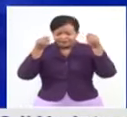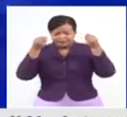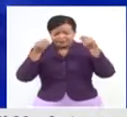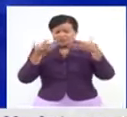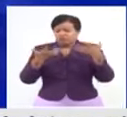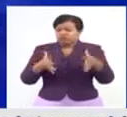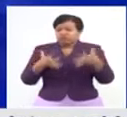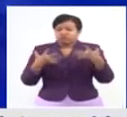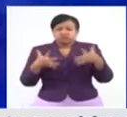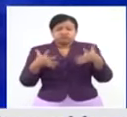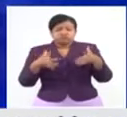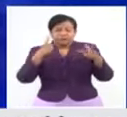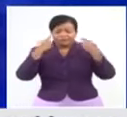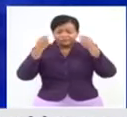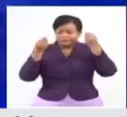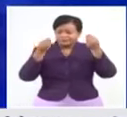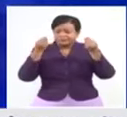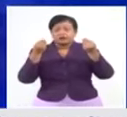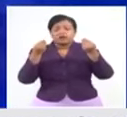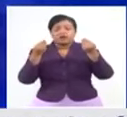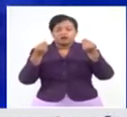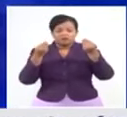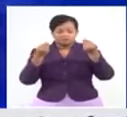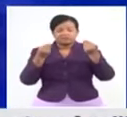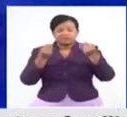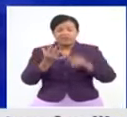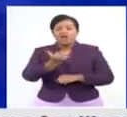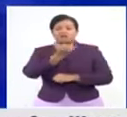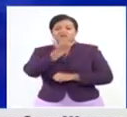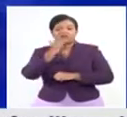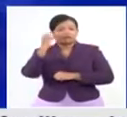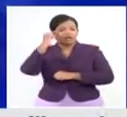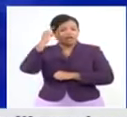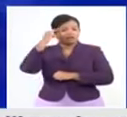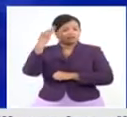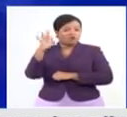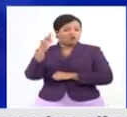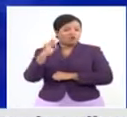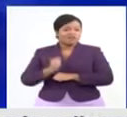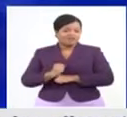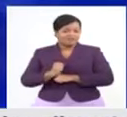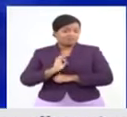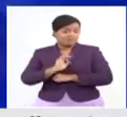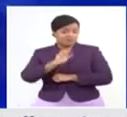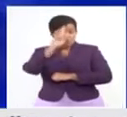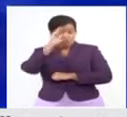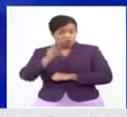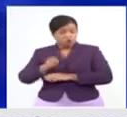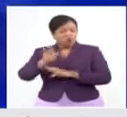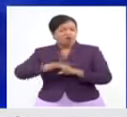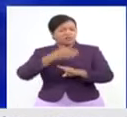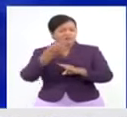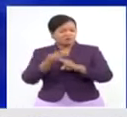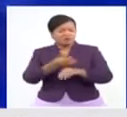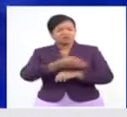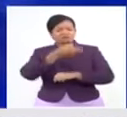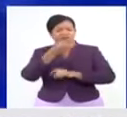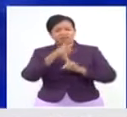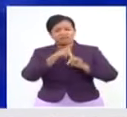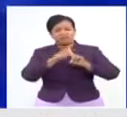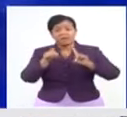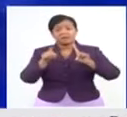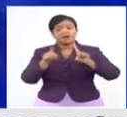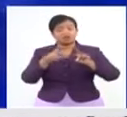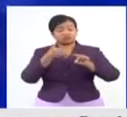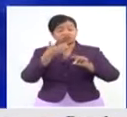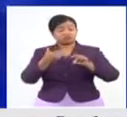que tener un impacto en la psicología de las personas. Así que bienvenida y qué bueno que se toquen estos temas acá